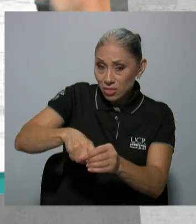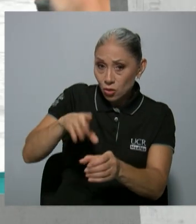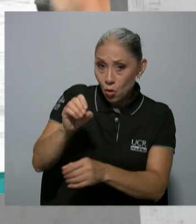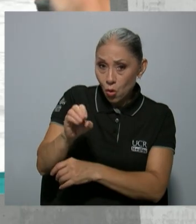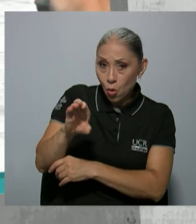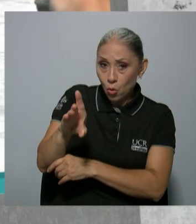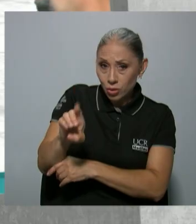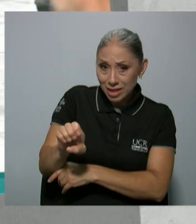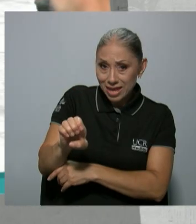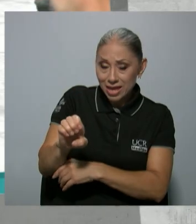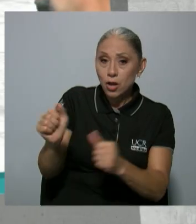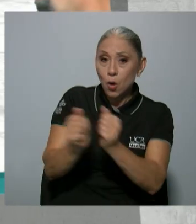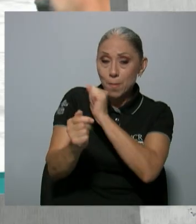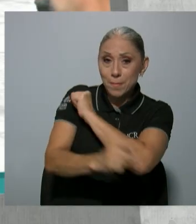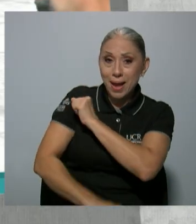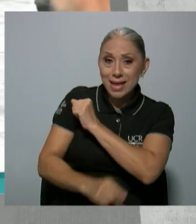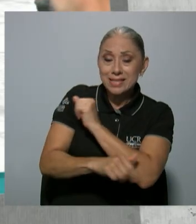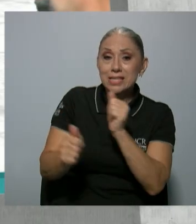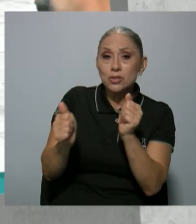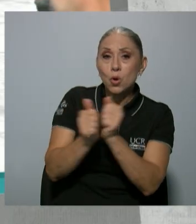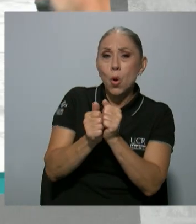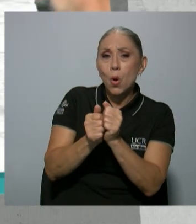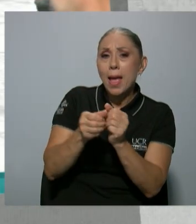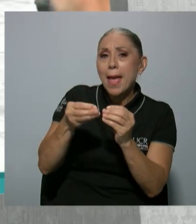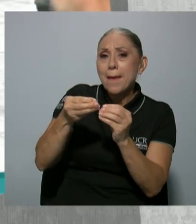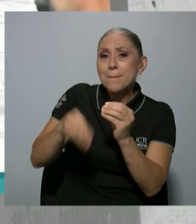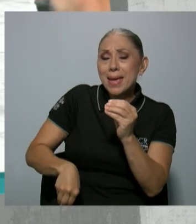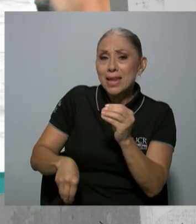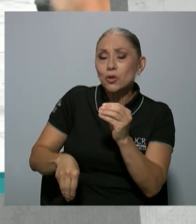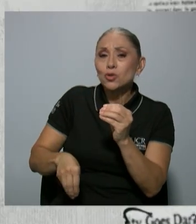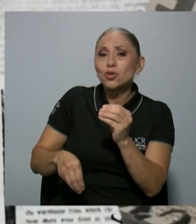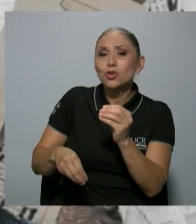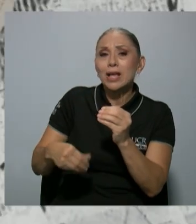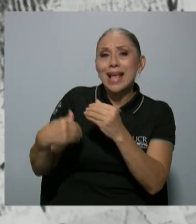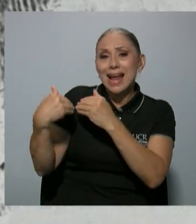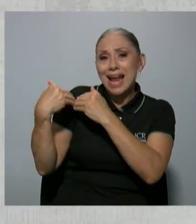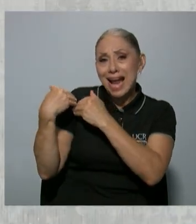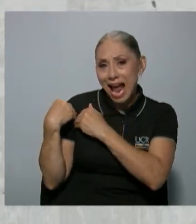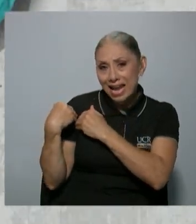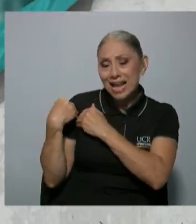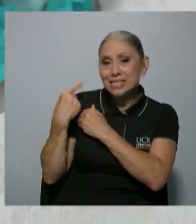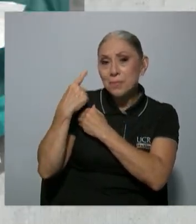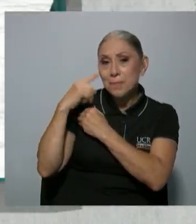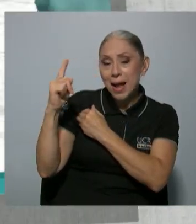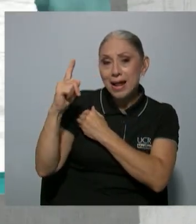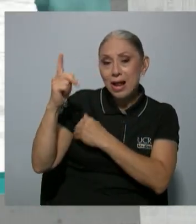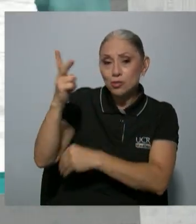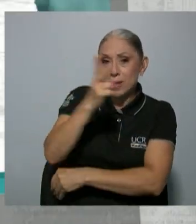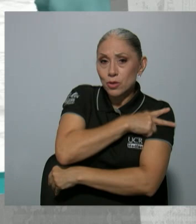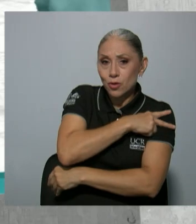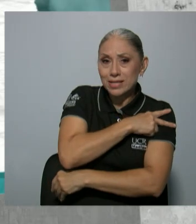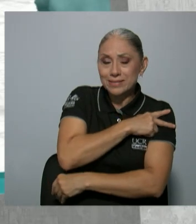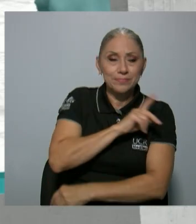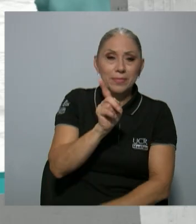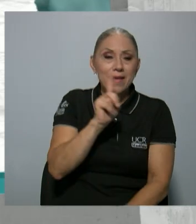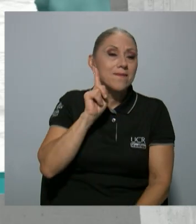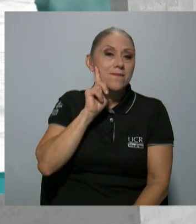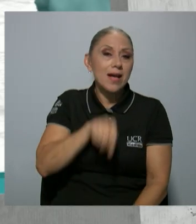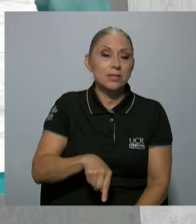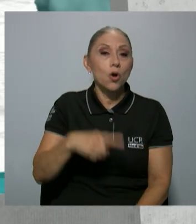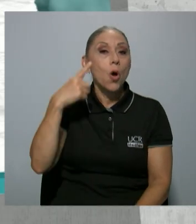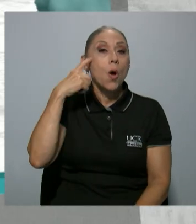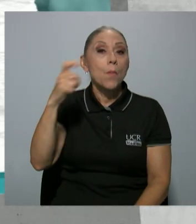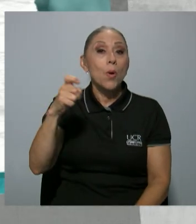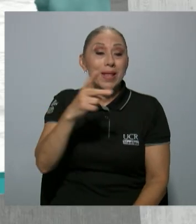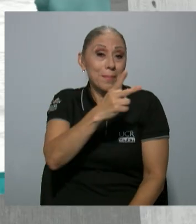los patronos. Bueno, esto es falso, porque las contribuciones patronales de Costa Rica